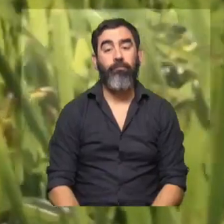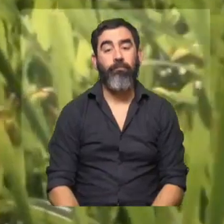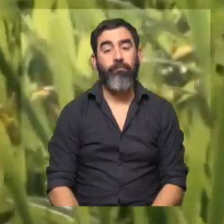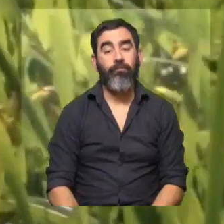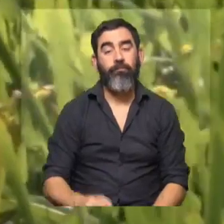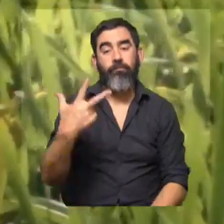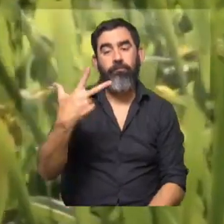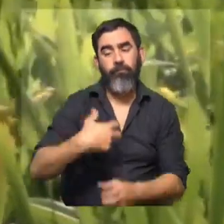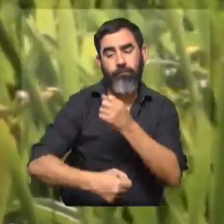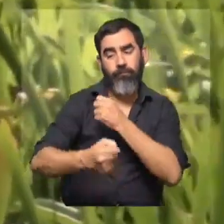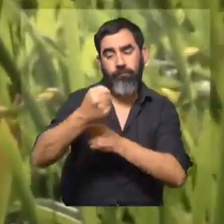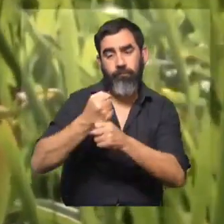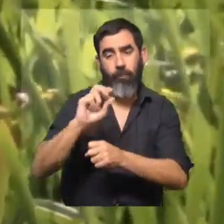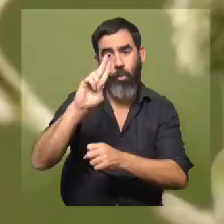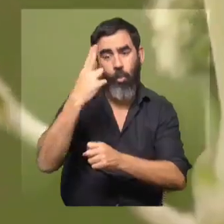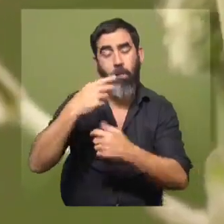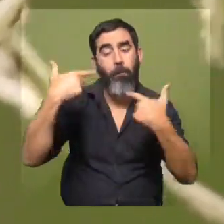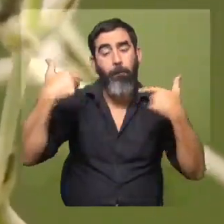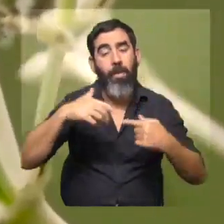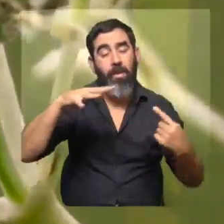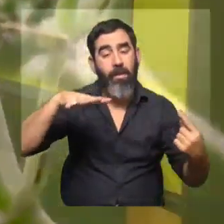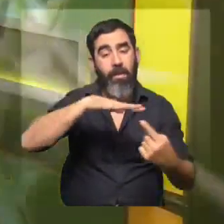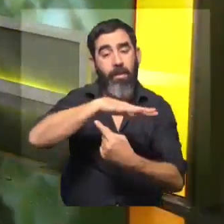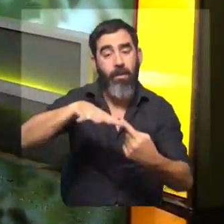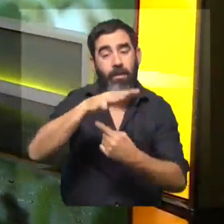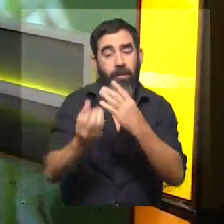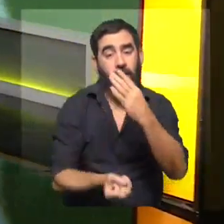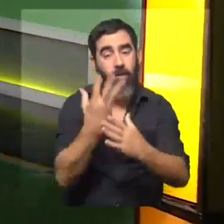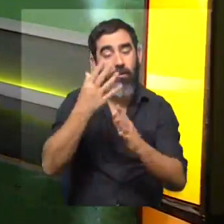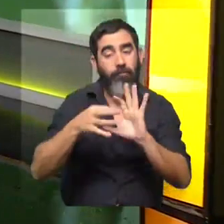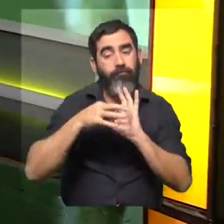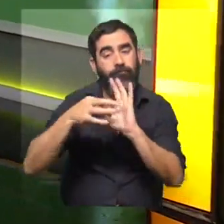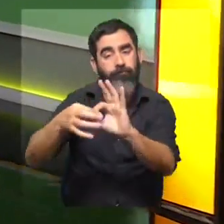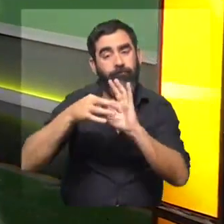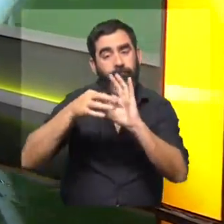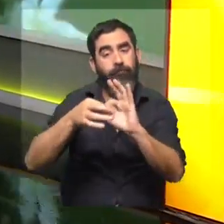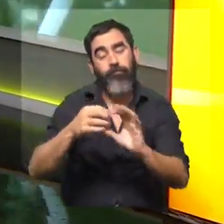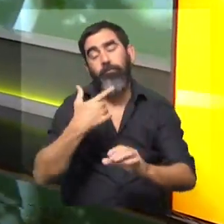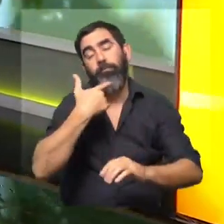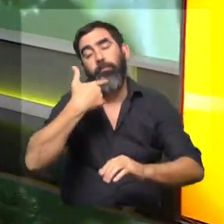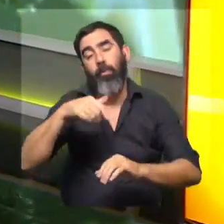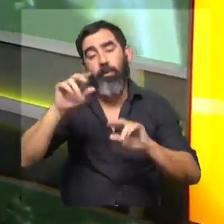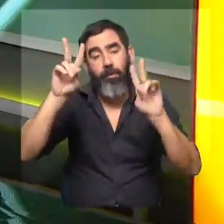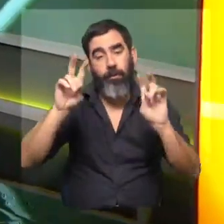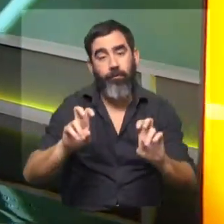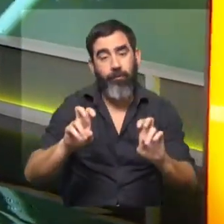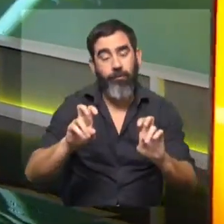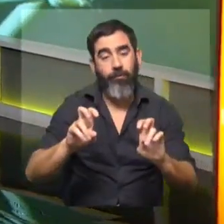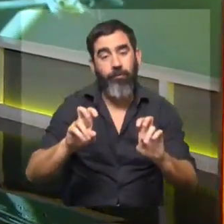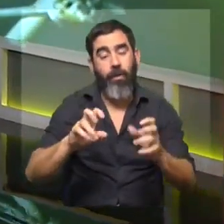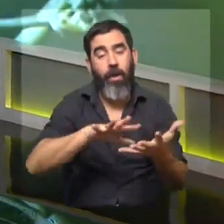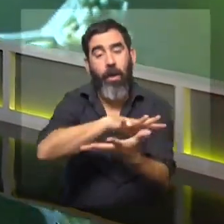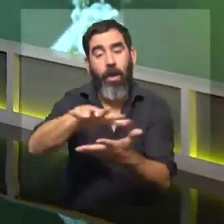Hace 3 años que Uruguay tiene un Ministerio de Ambiente, del cual dependen, entre muchas otras cosas, las